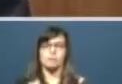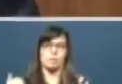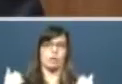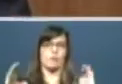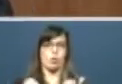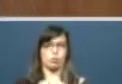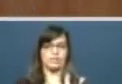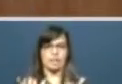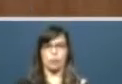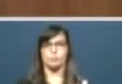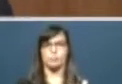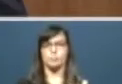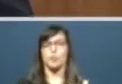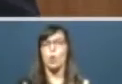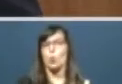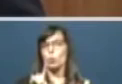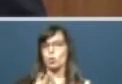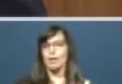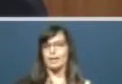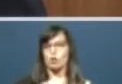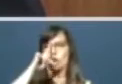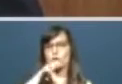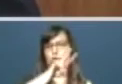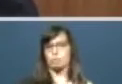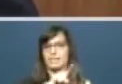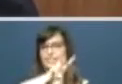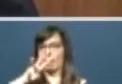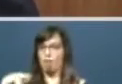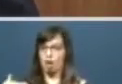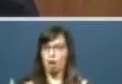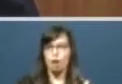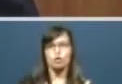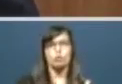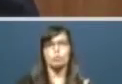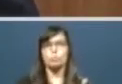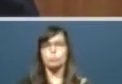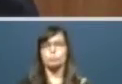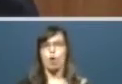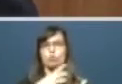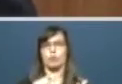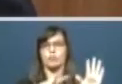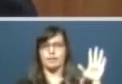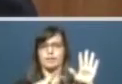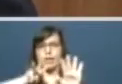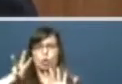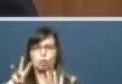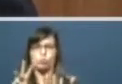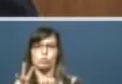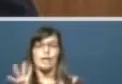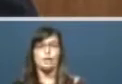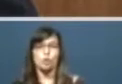desde el 1 de enero de 2013 hemos financiado 878 operaciones con préstamos por importe de